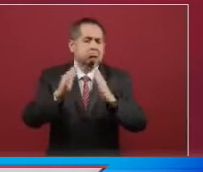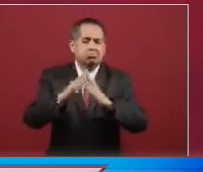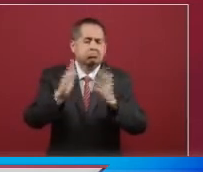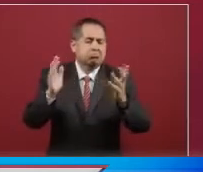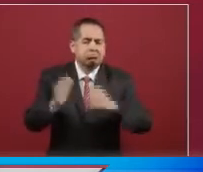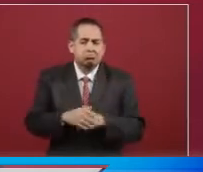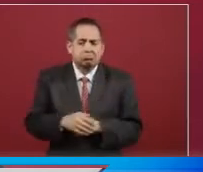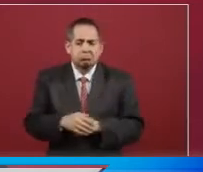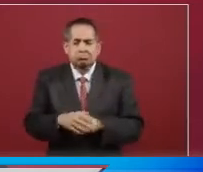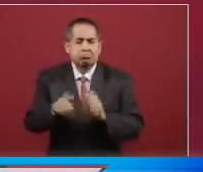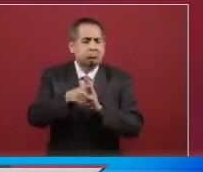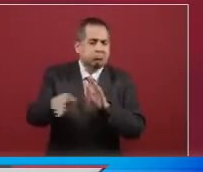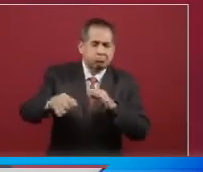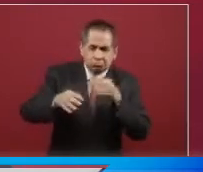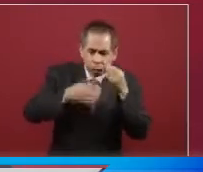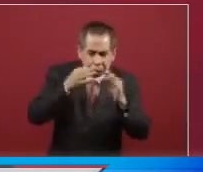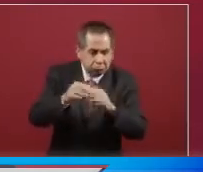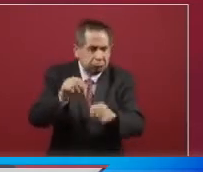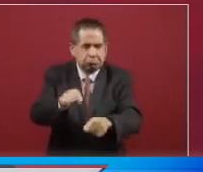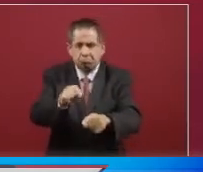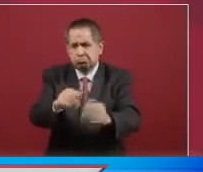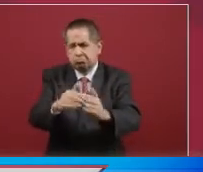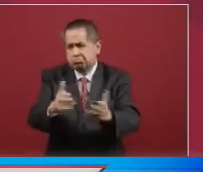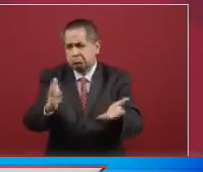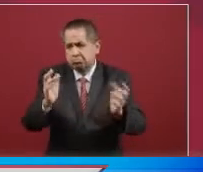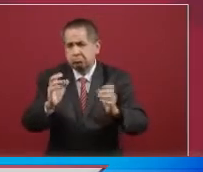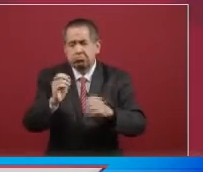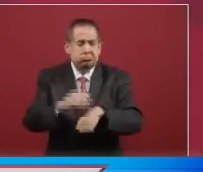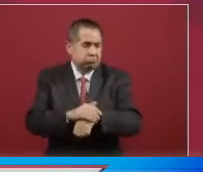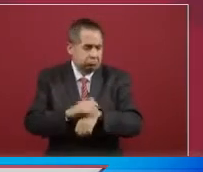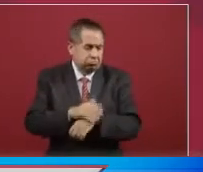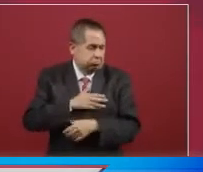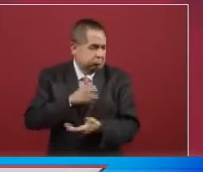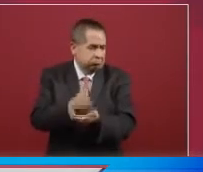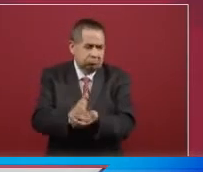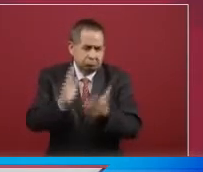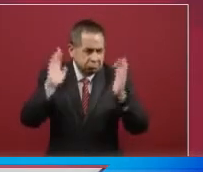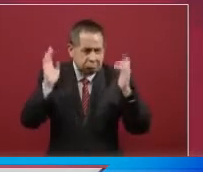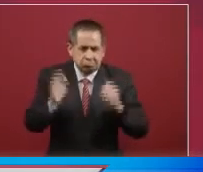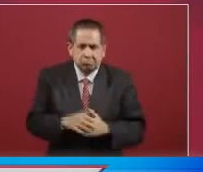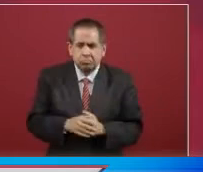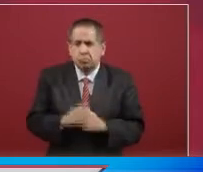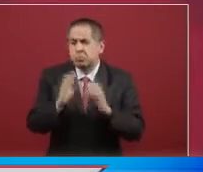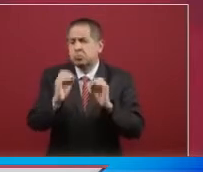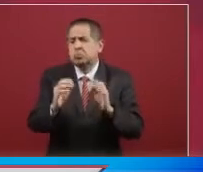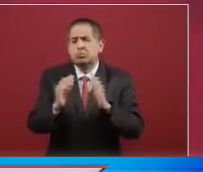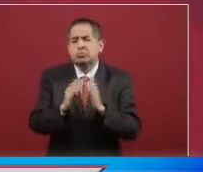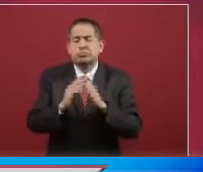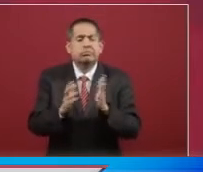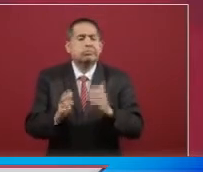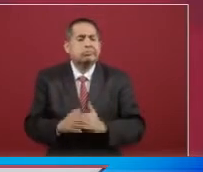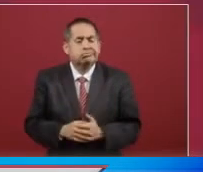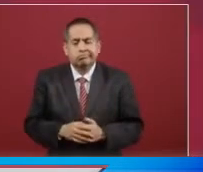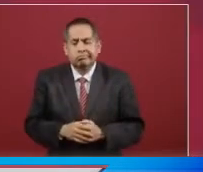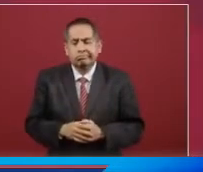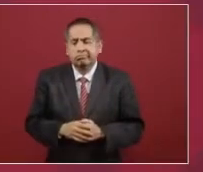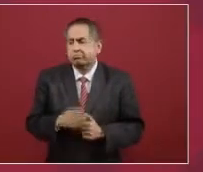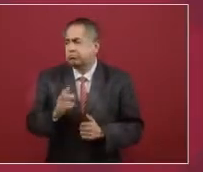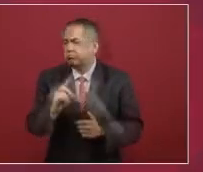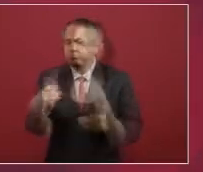reunión. Se destaca que en la reunión estuvo presente el canciller mexicano Marcelo Ebrard. No fue en lo oscurito ni existe conflicto de